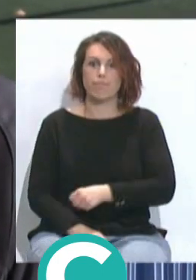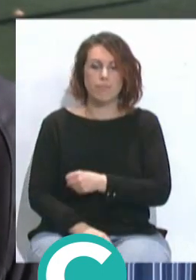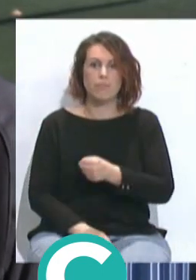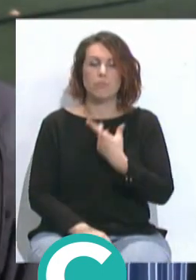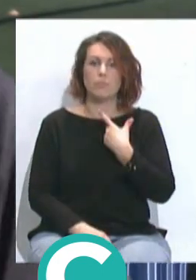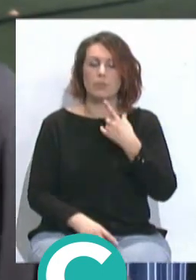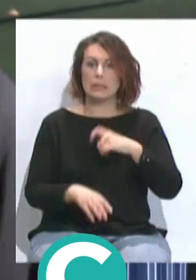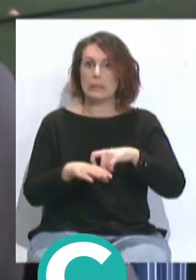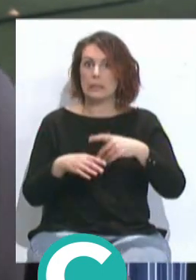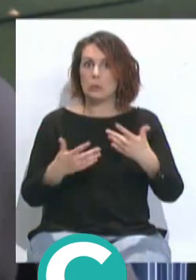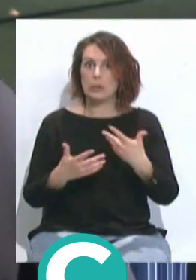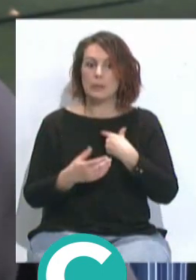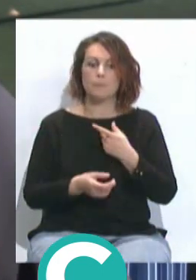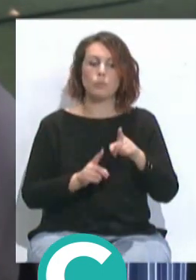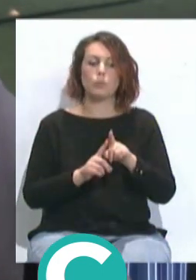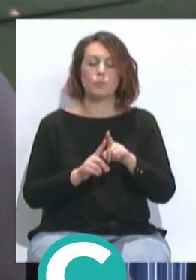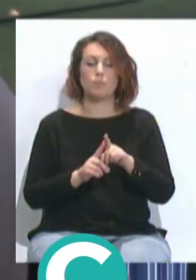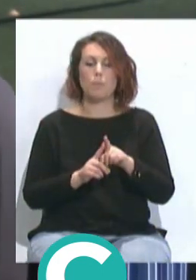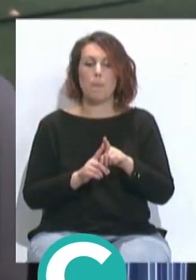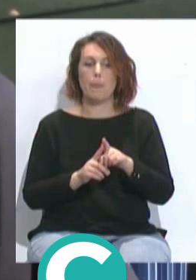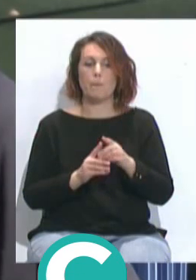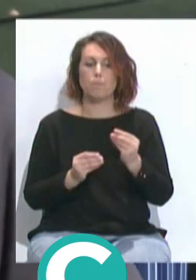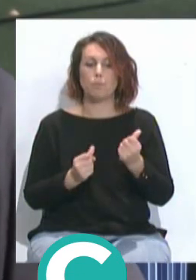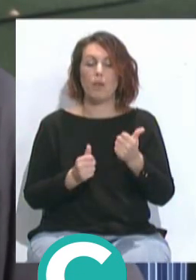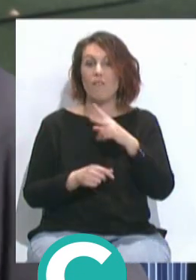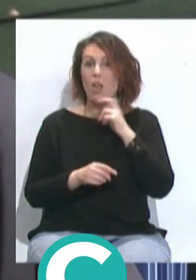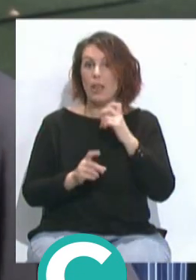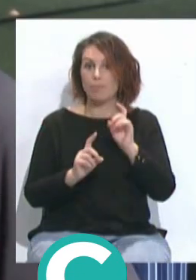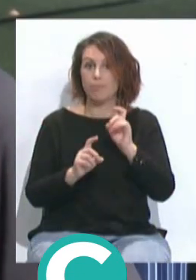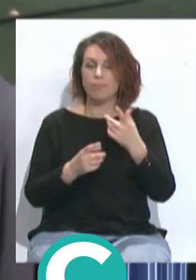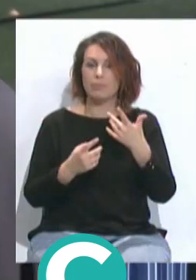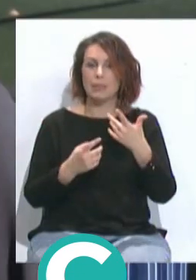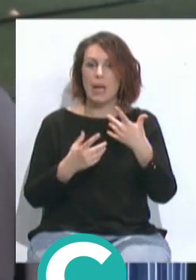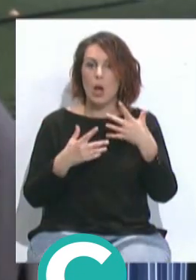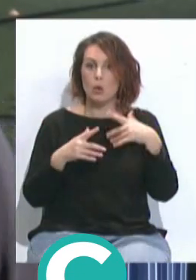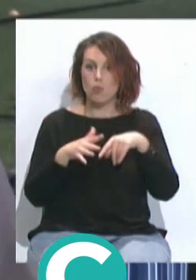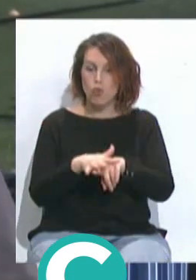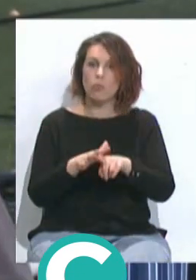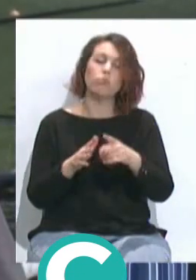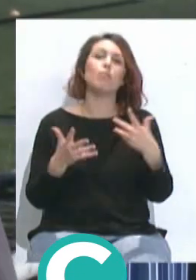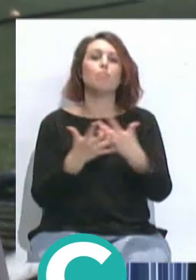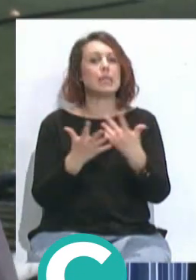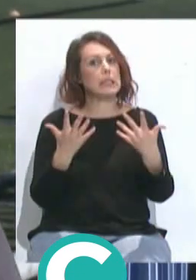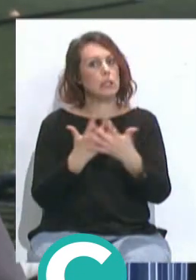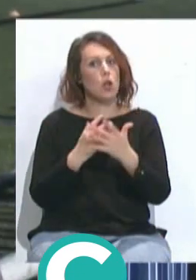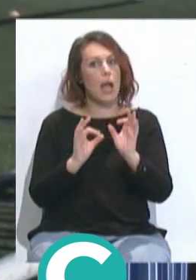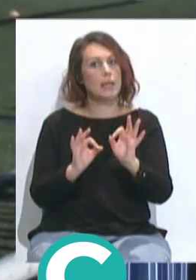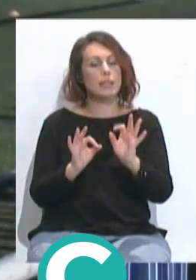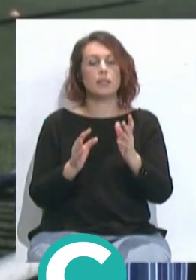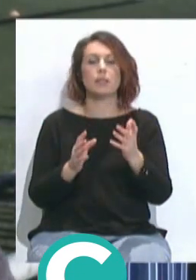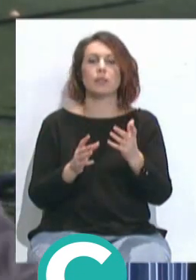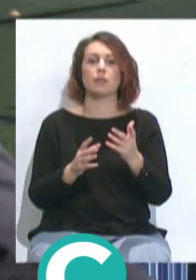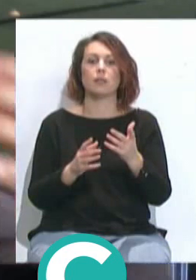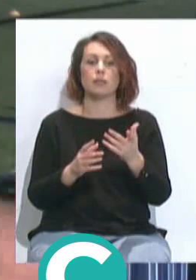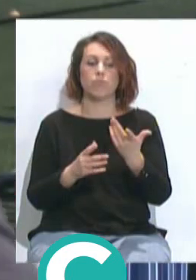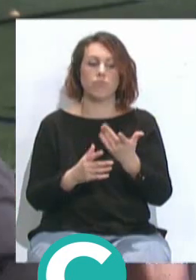se caracteriza por la transmisión de una serie de valores de inclusión es mixto por definición y aparte